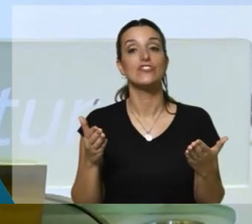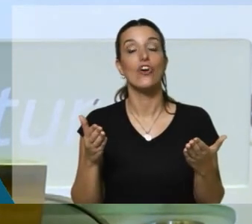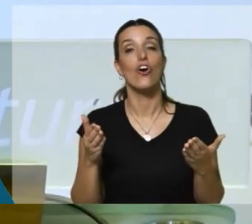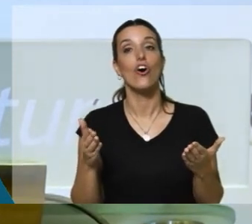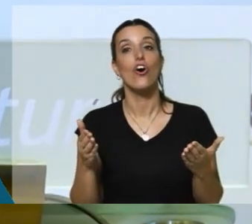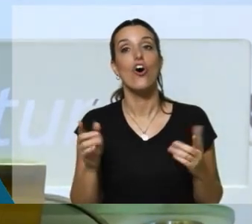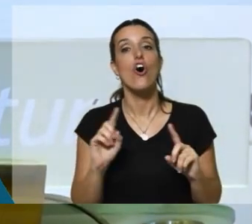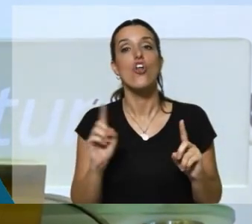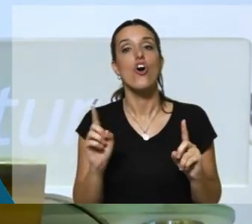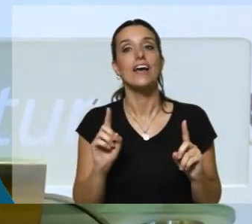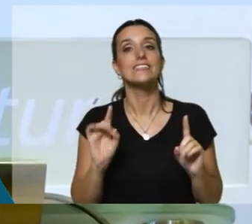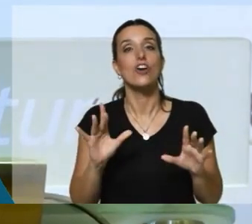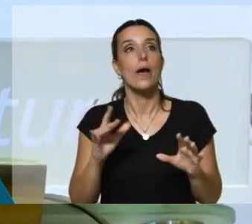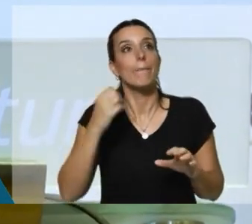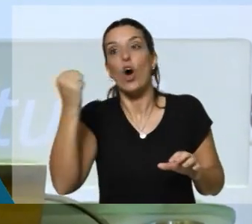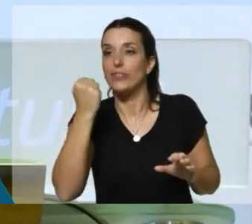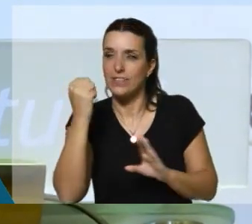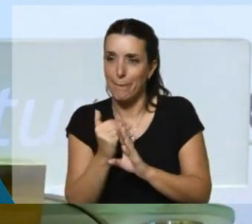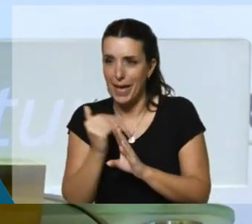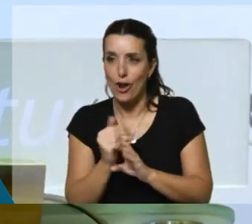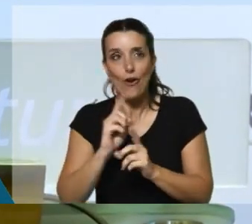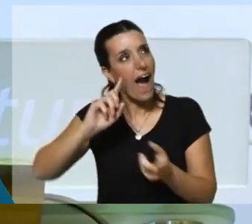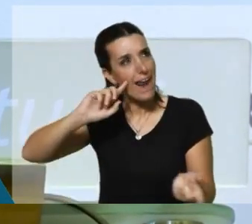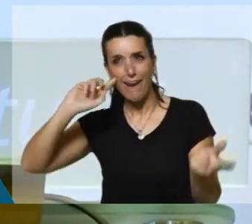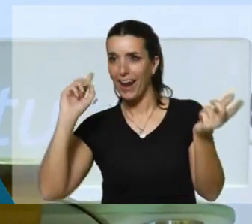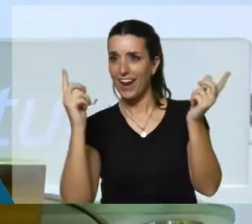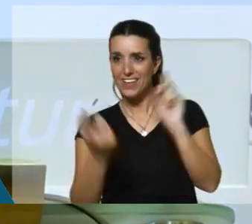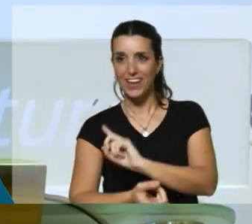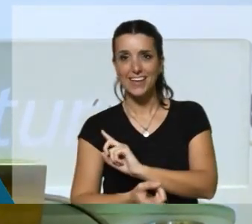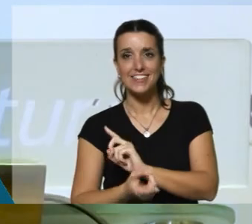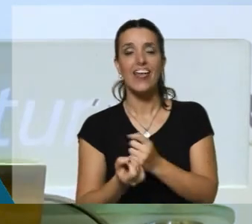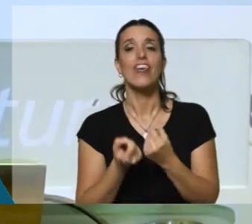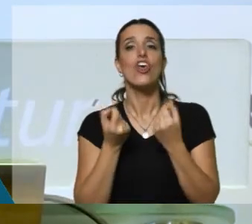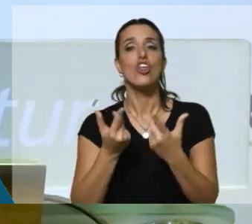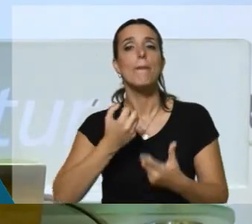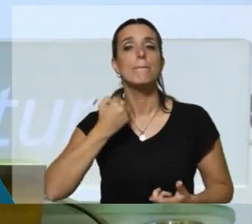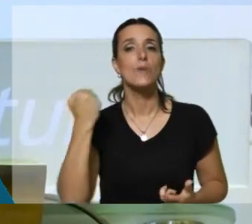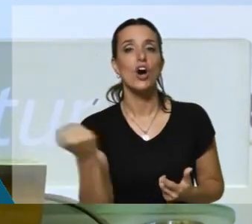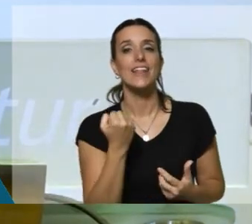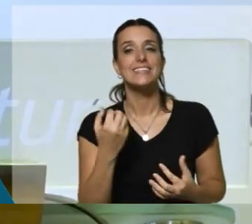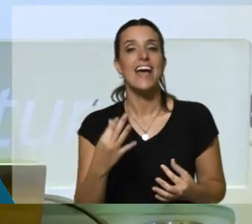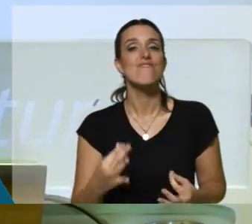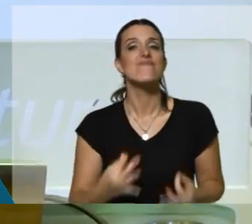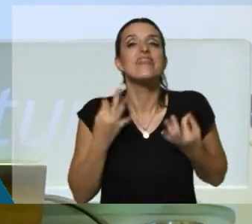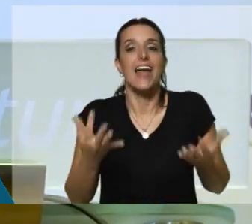esto no pretende sacarle importancia, al revés, le estoy dando una importancia vital,